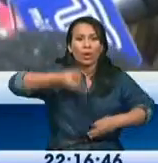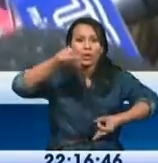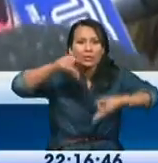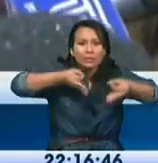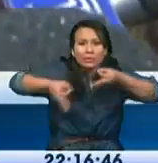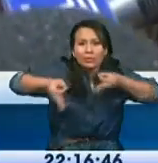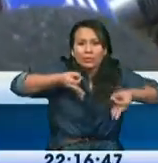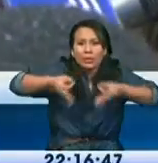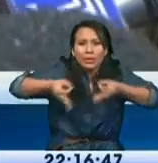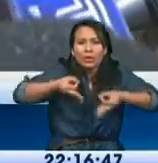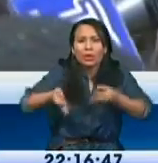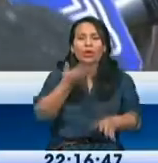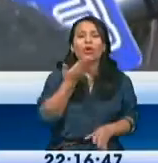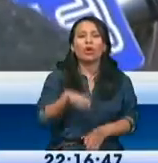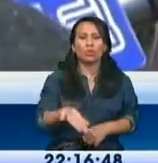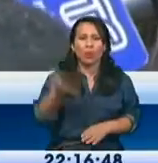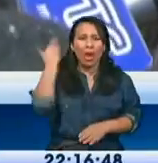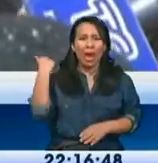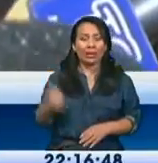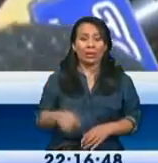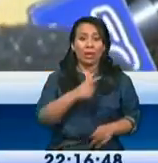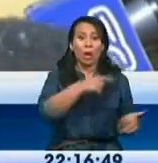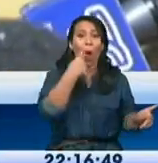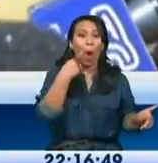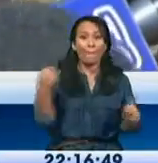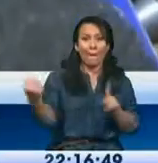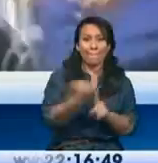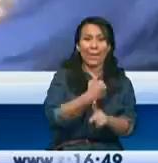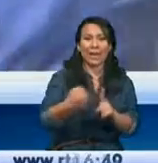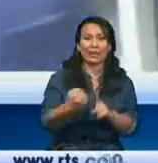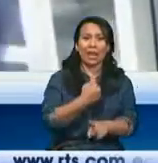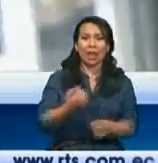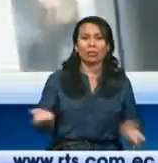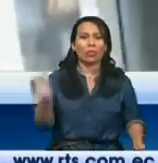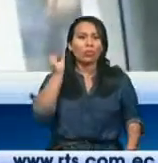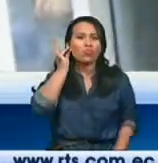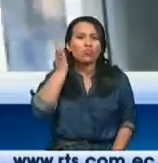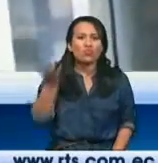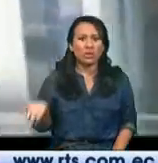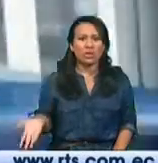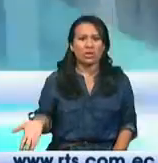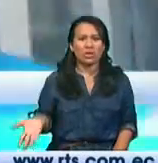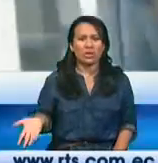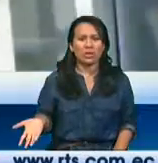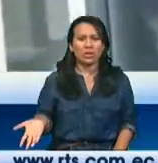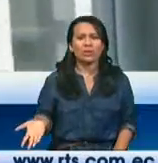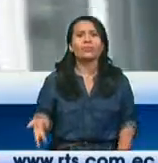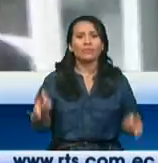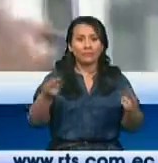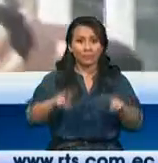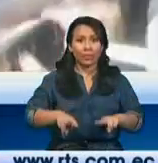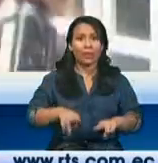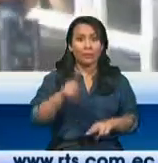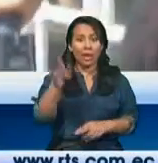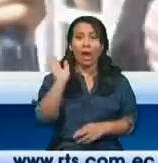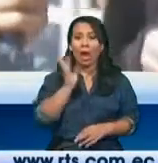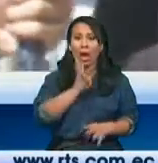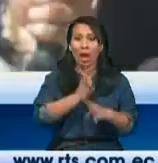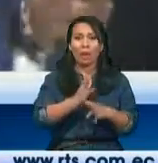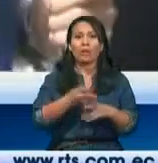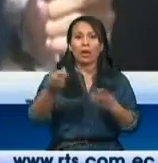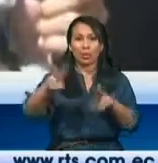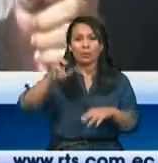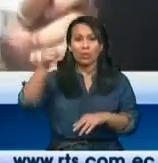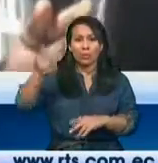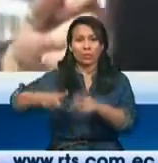relatado diferentes episodios de agresión física y psíquica. Con el testimonio de Samantha, habrían terminado de declarar los testigos de